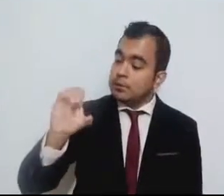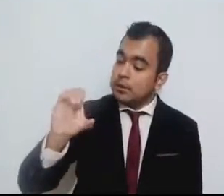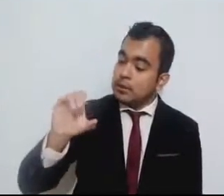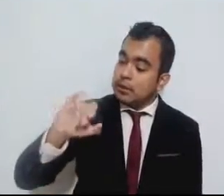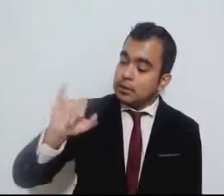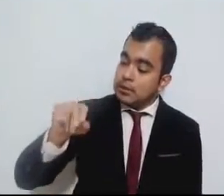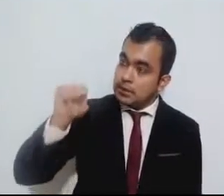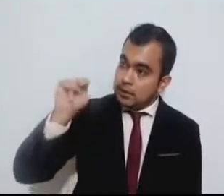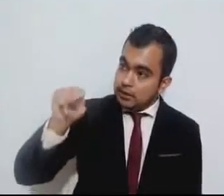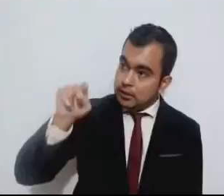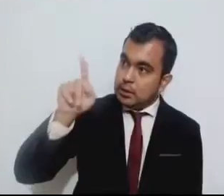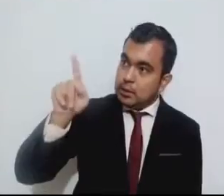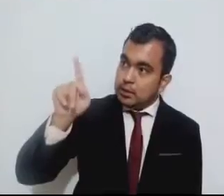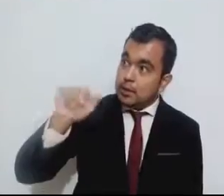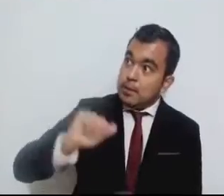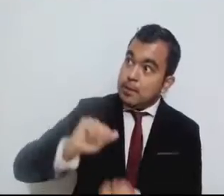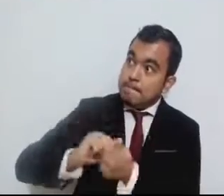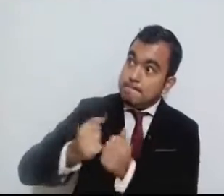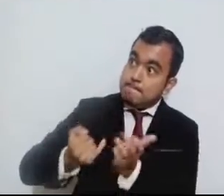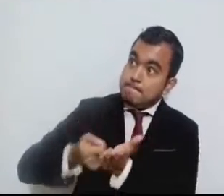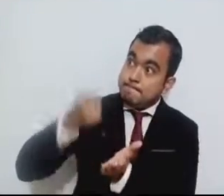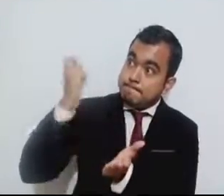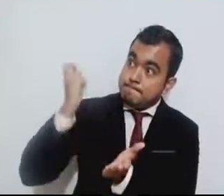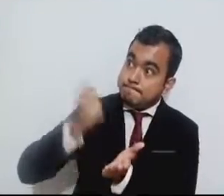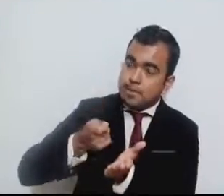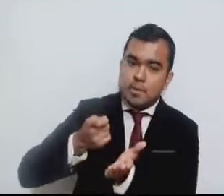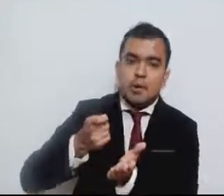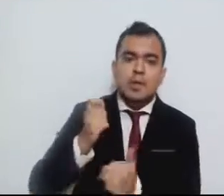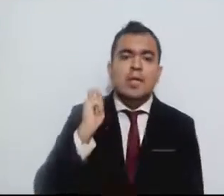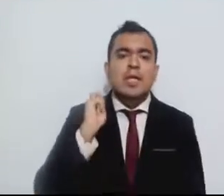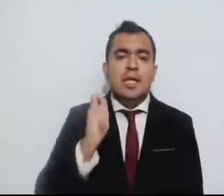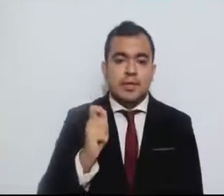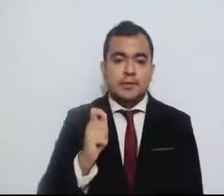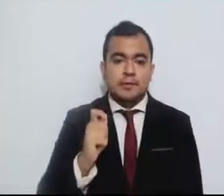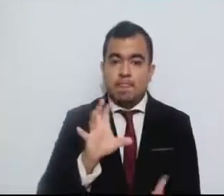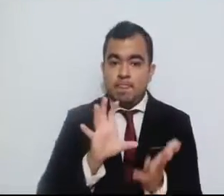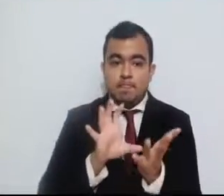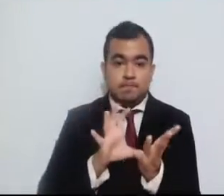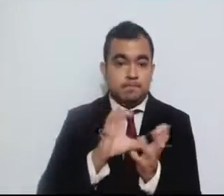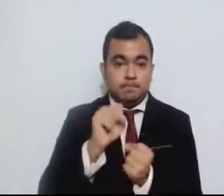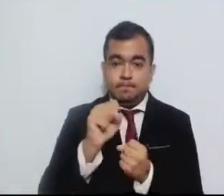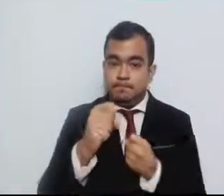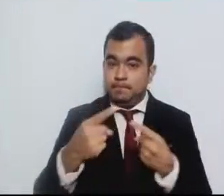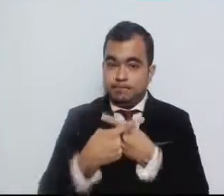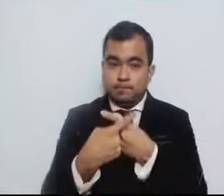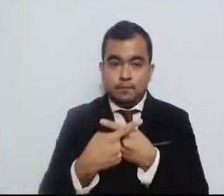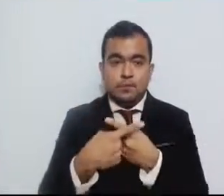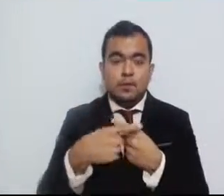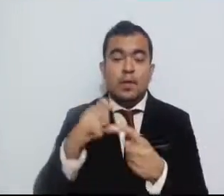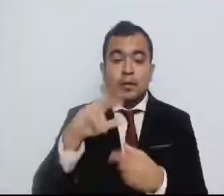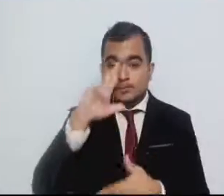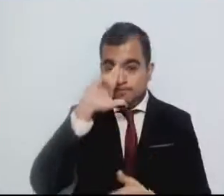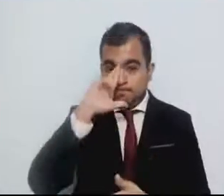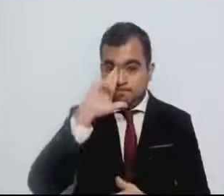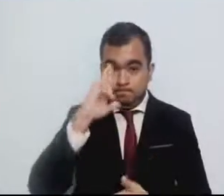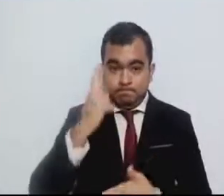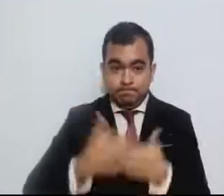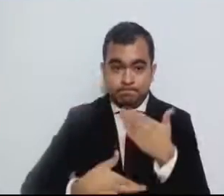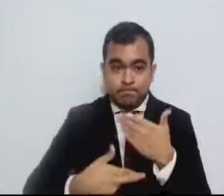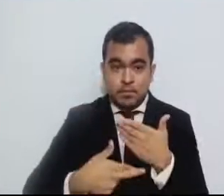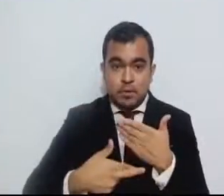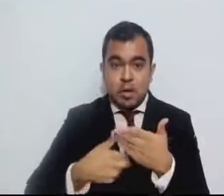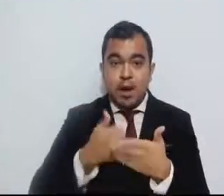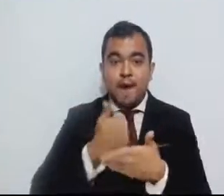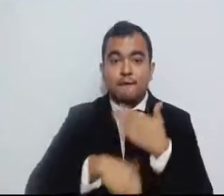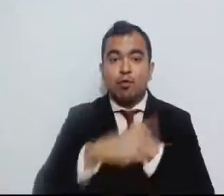Nación, al declarar inconstitucional el delito de aborto en el estado de Coahuila,